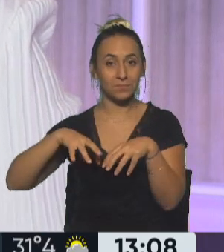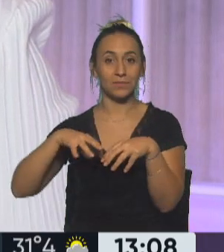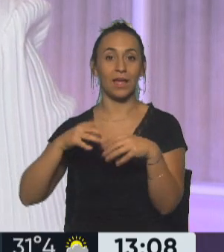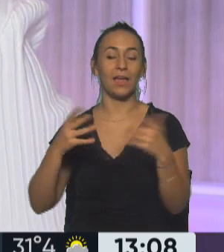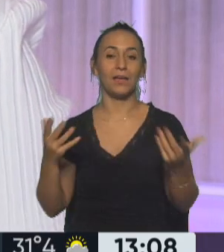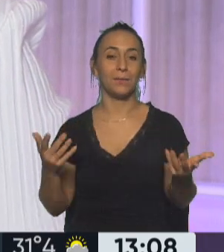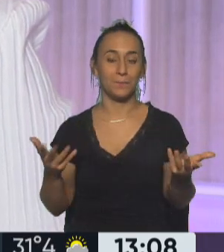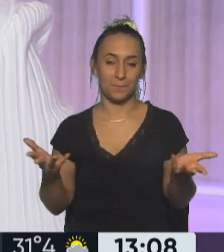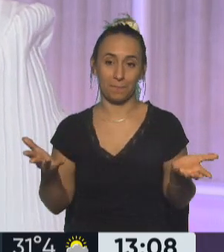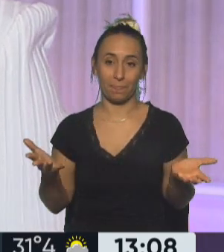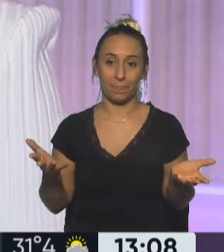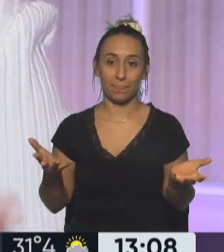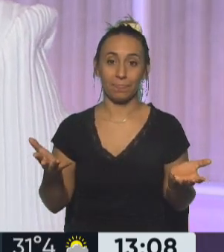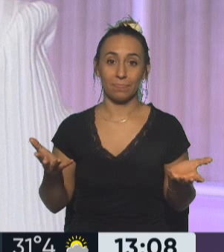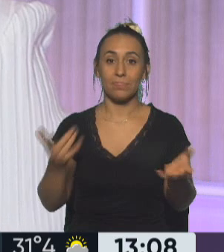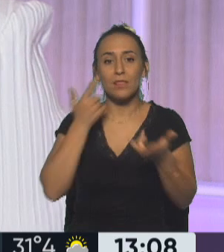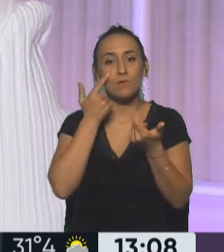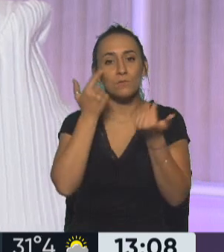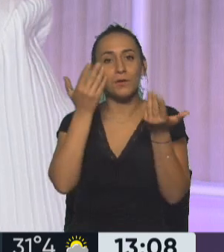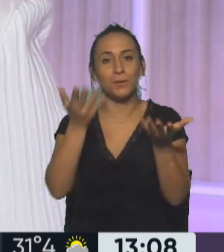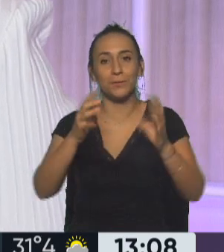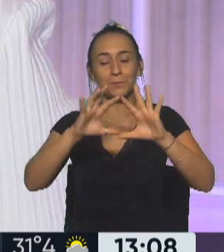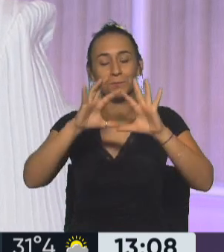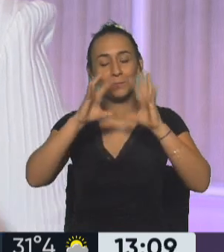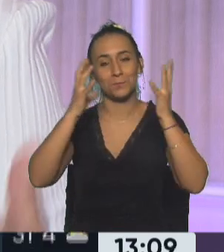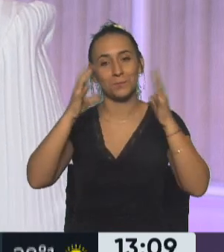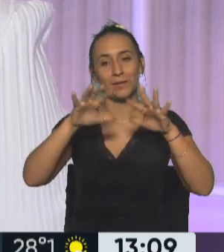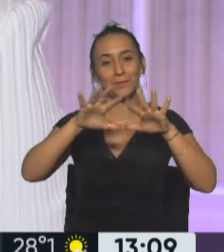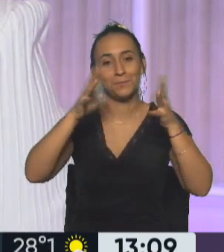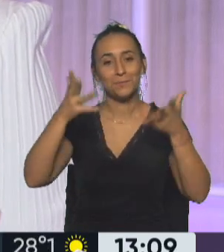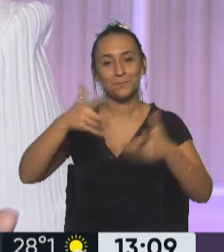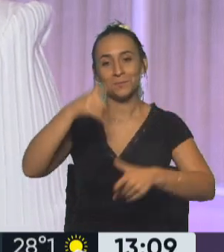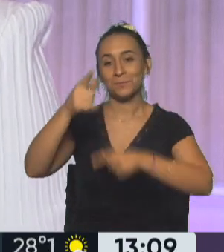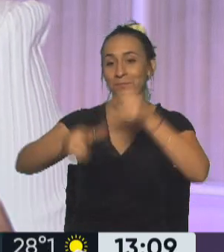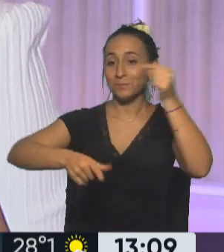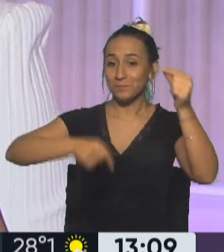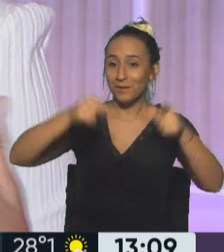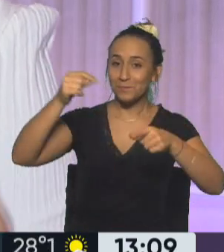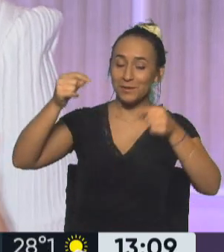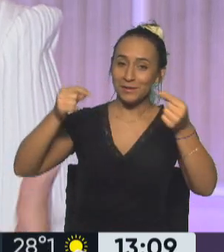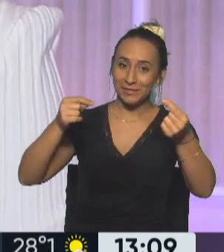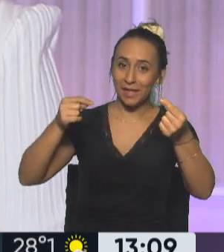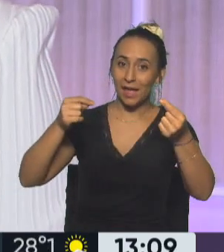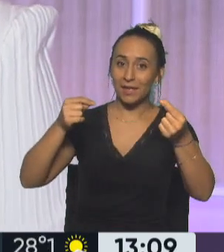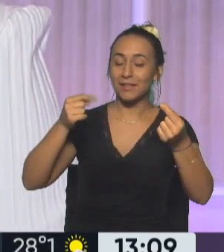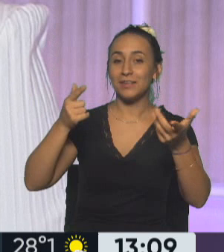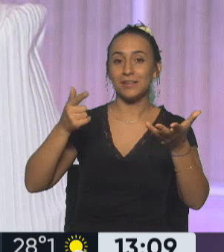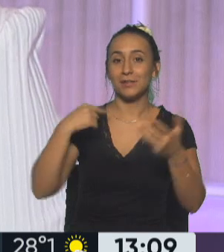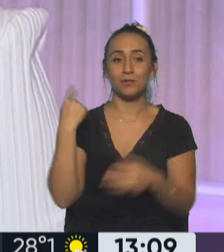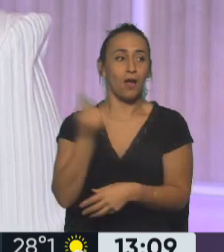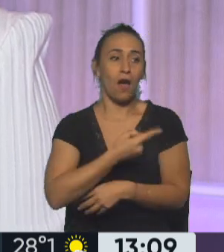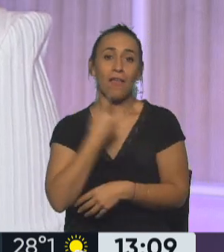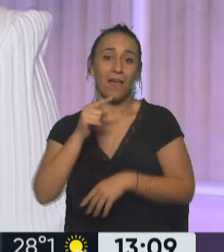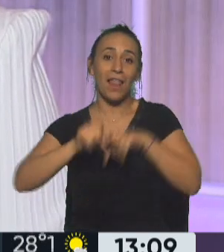es el mundo vegetal, ¿no? Y cómo los humanos podríamos